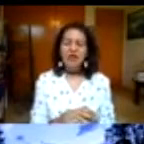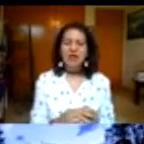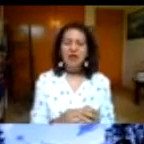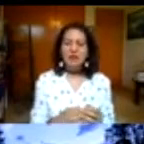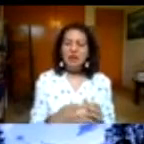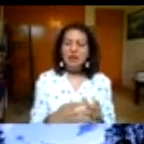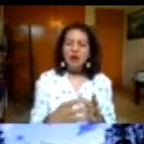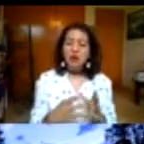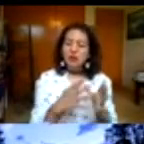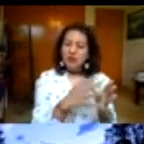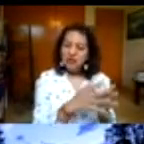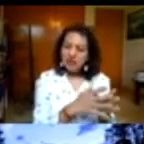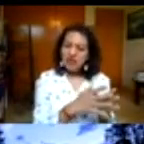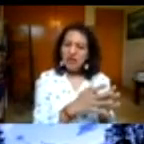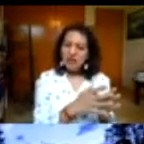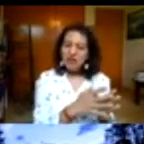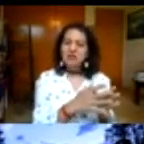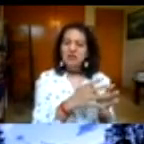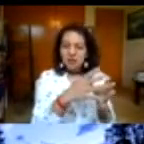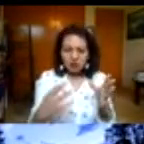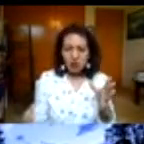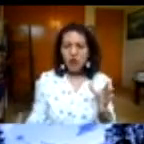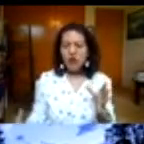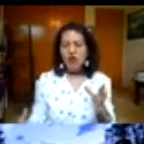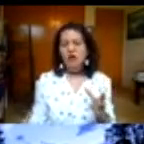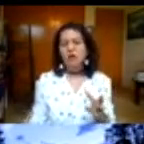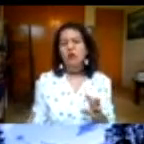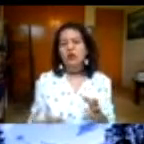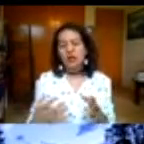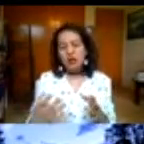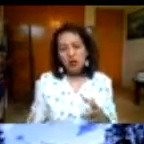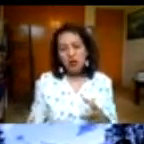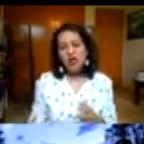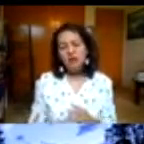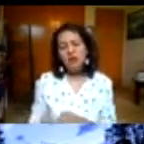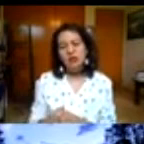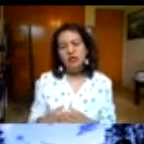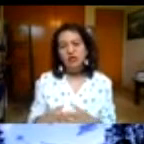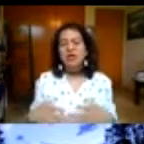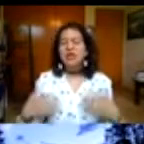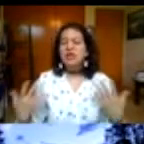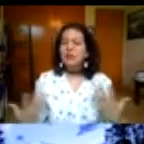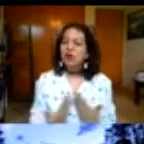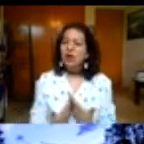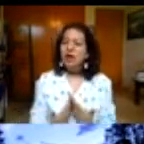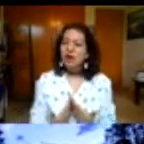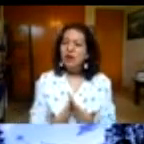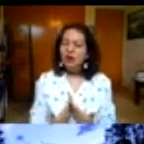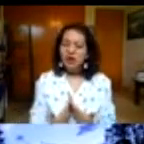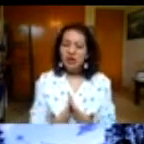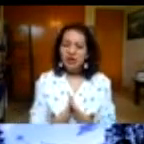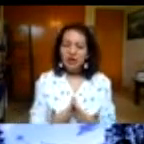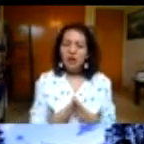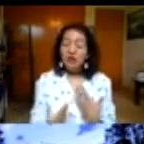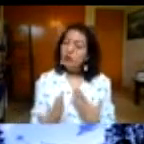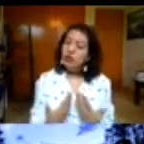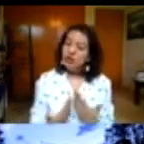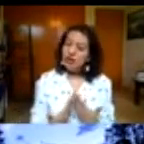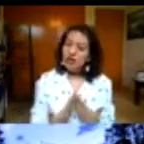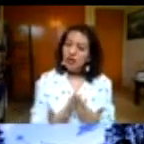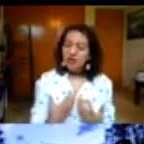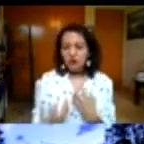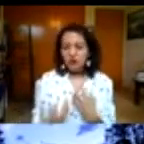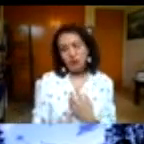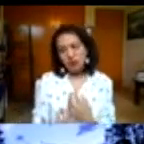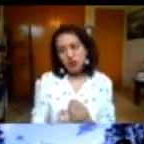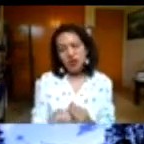generan los representantes con la comunidad, con las personas. ¿Y por qué hablo no de